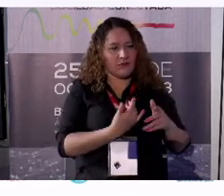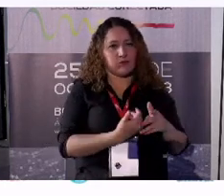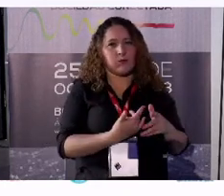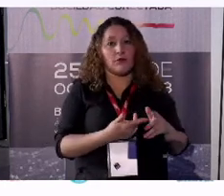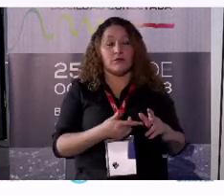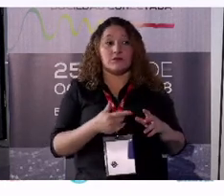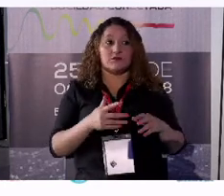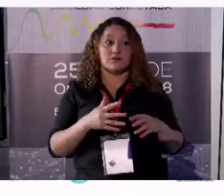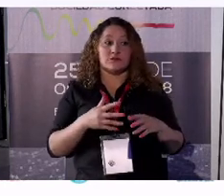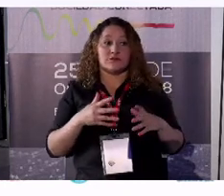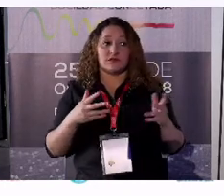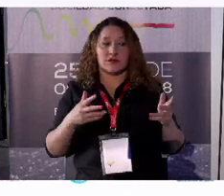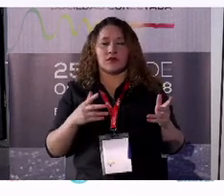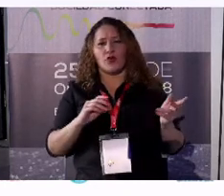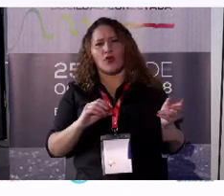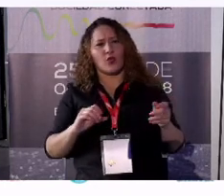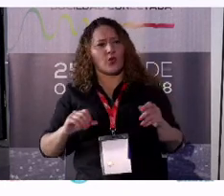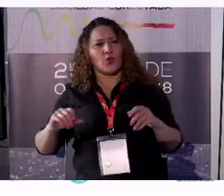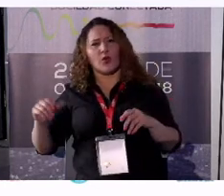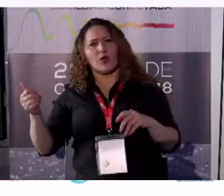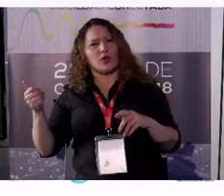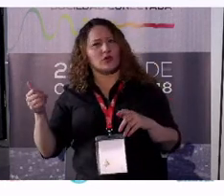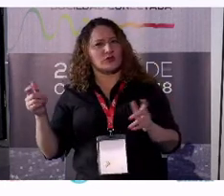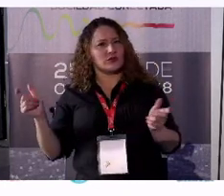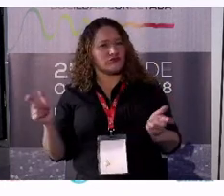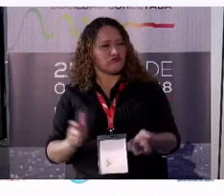Otros interesados, pequeños